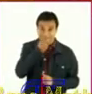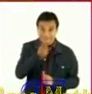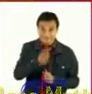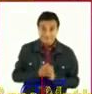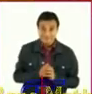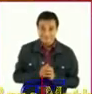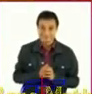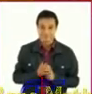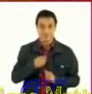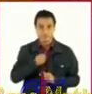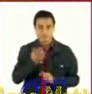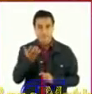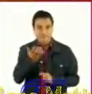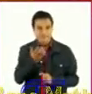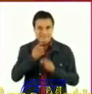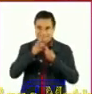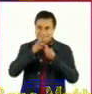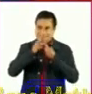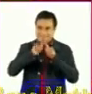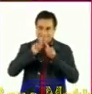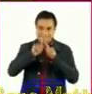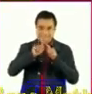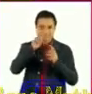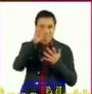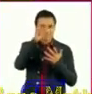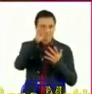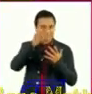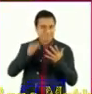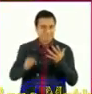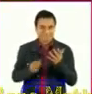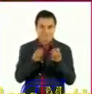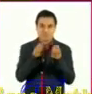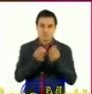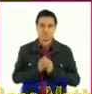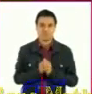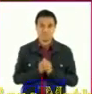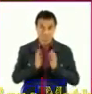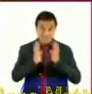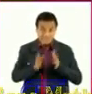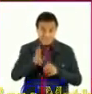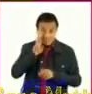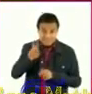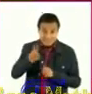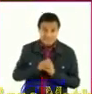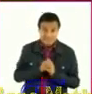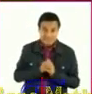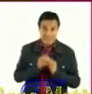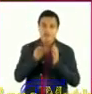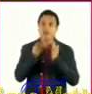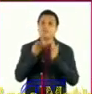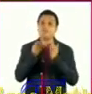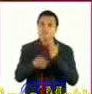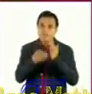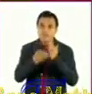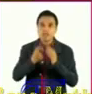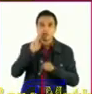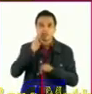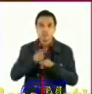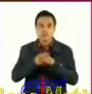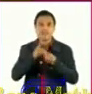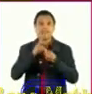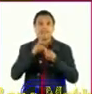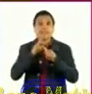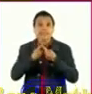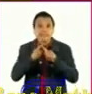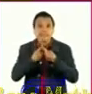muchas acciones por realizar. Ahora que ya las tenemos listas, necesitamos agregar los nombres de los responsables, pero